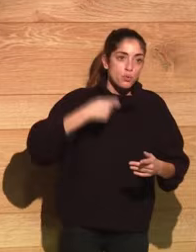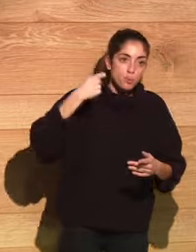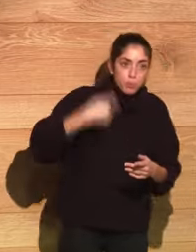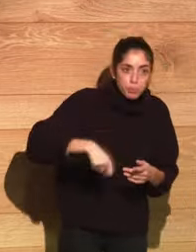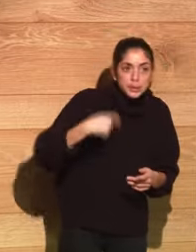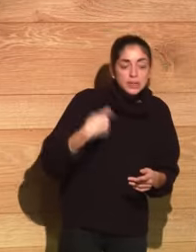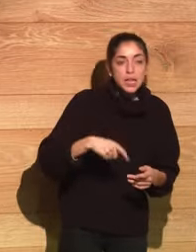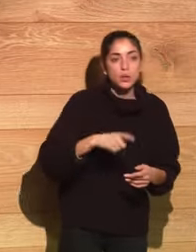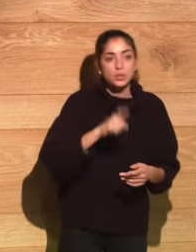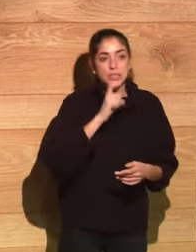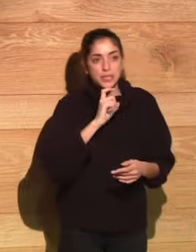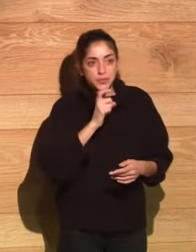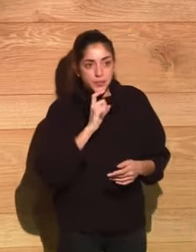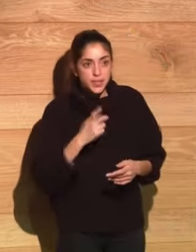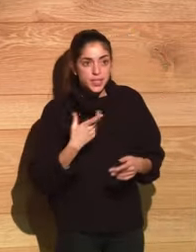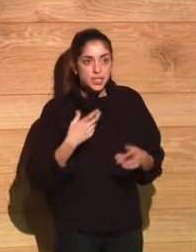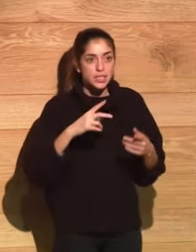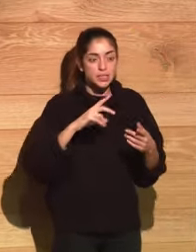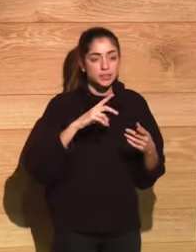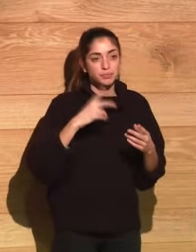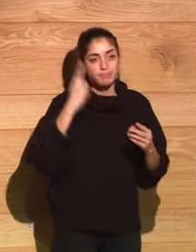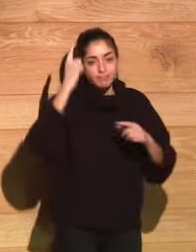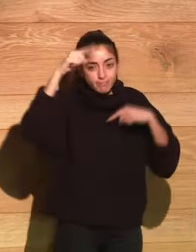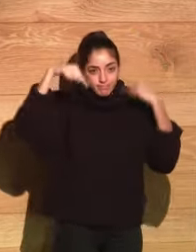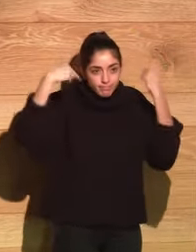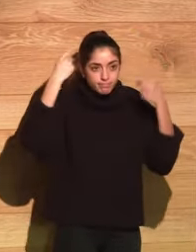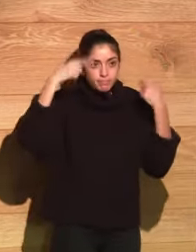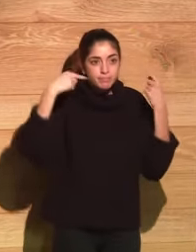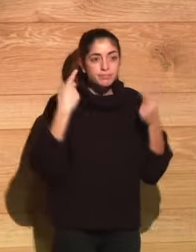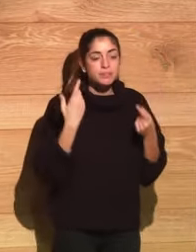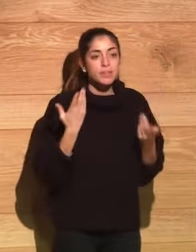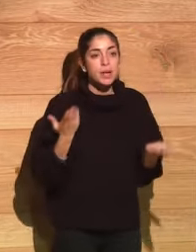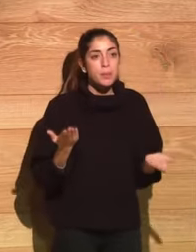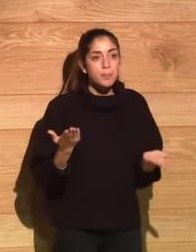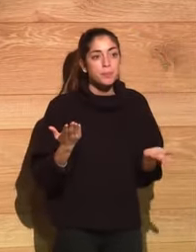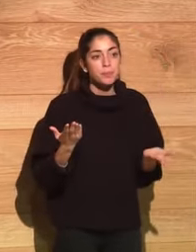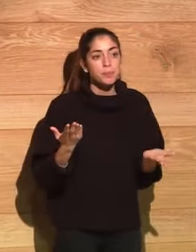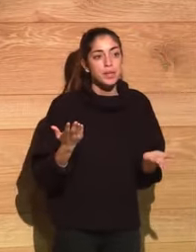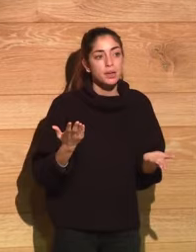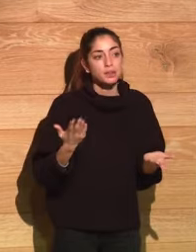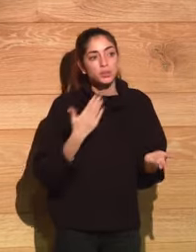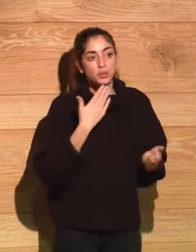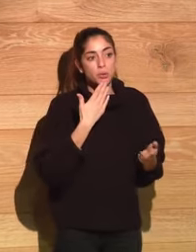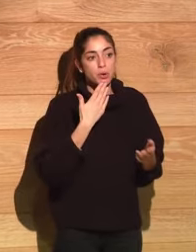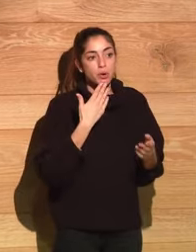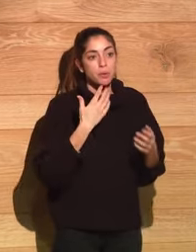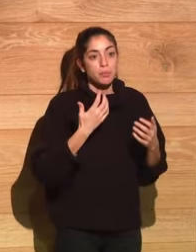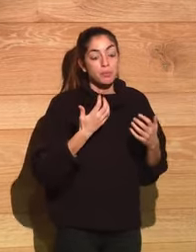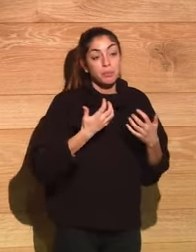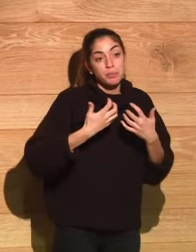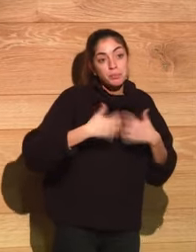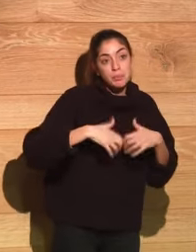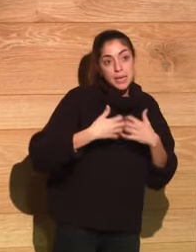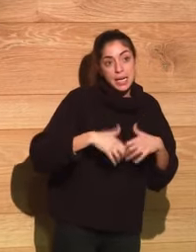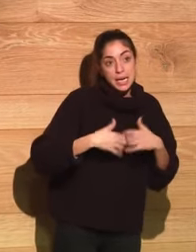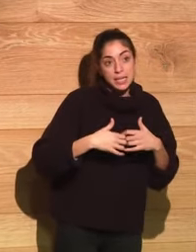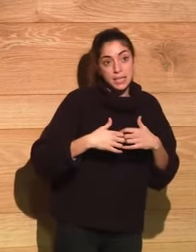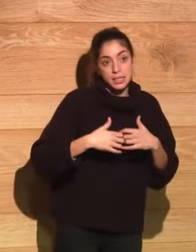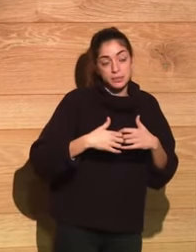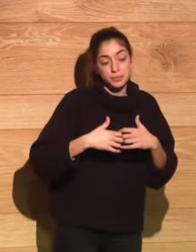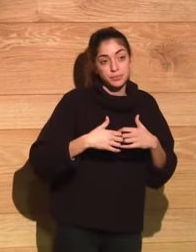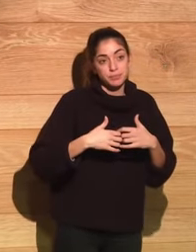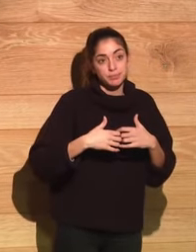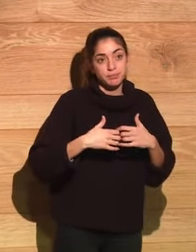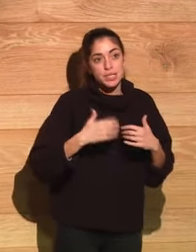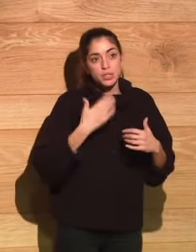con muchísimos recovecos. Pero lo que se espera, un poco como en la mecánica cuántica, es que quede finalmente una